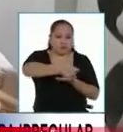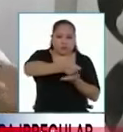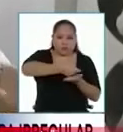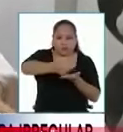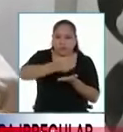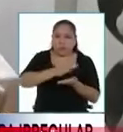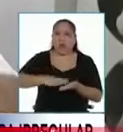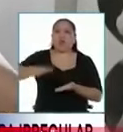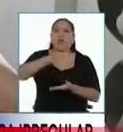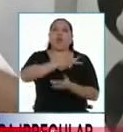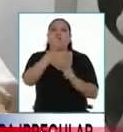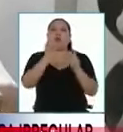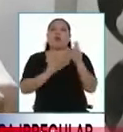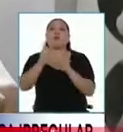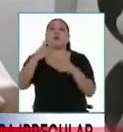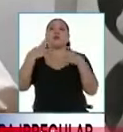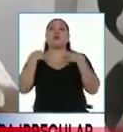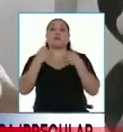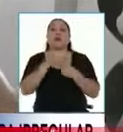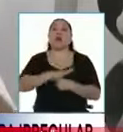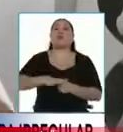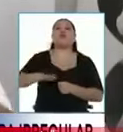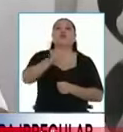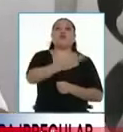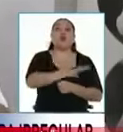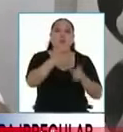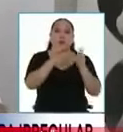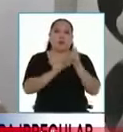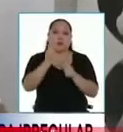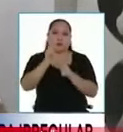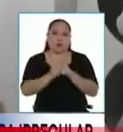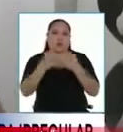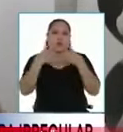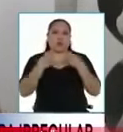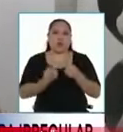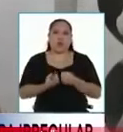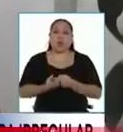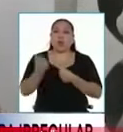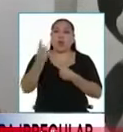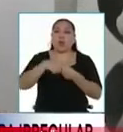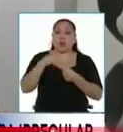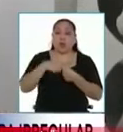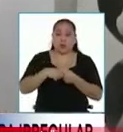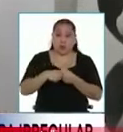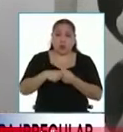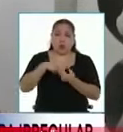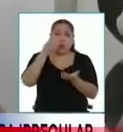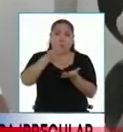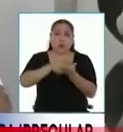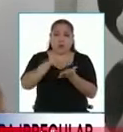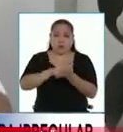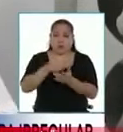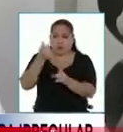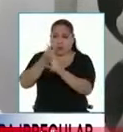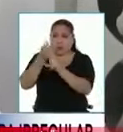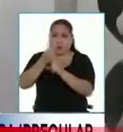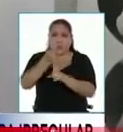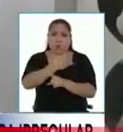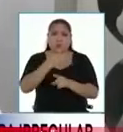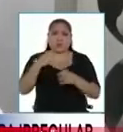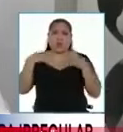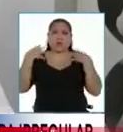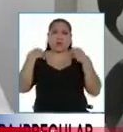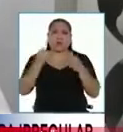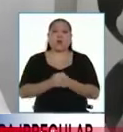coberturar el personal de salud al 100%, incluyendo con la autorización del mismo Ministerio de Salud, personal